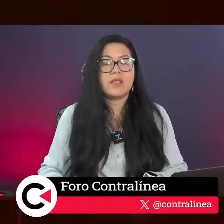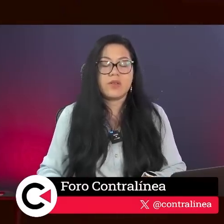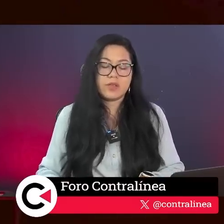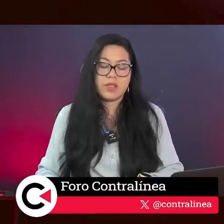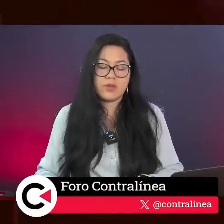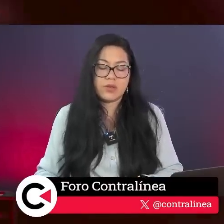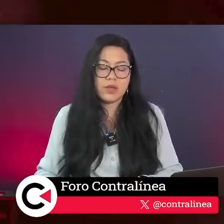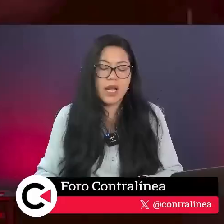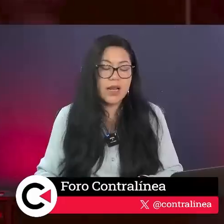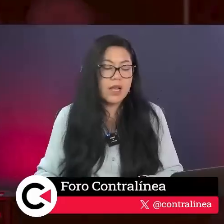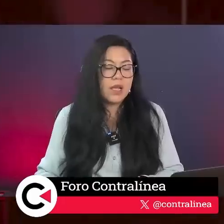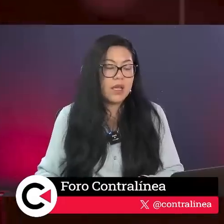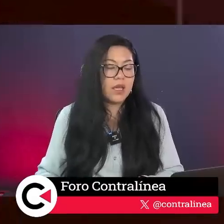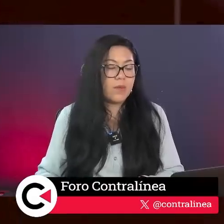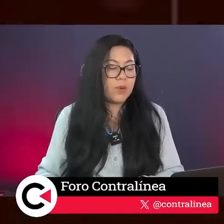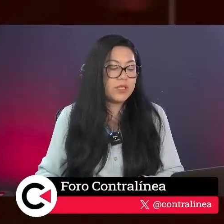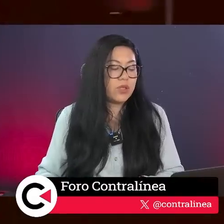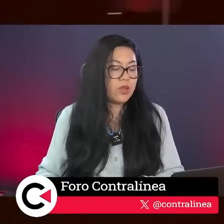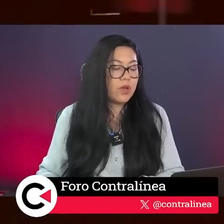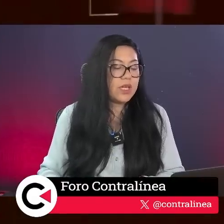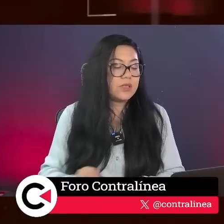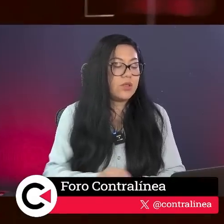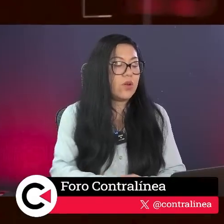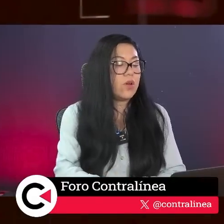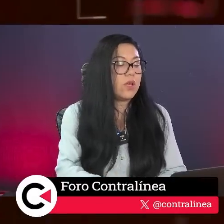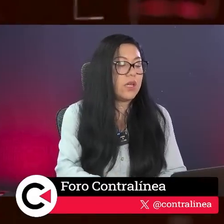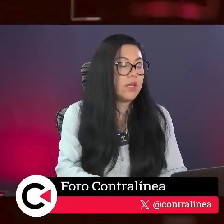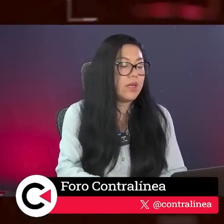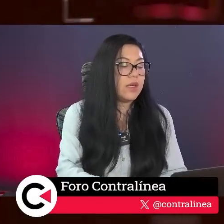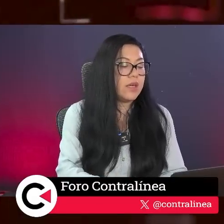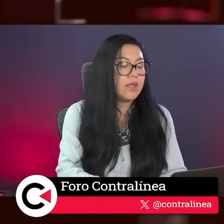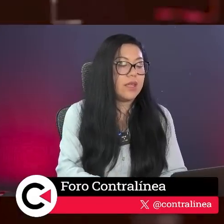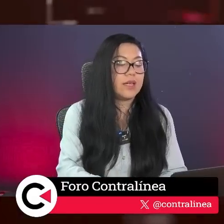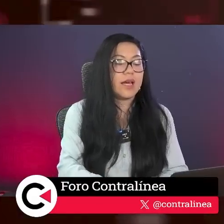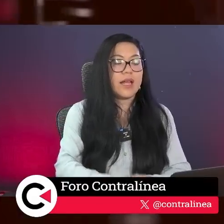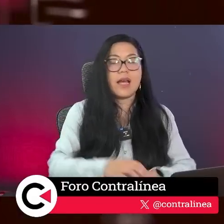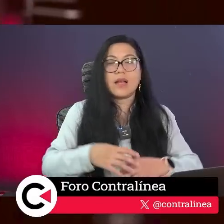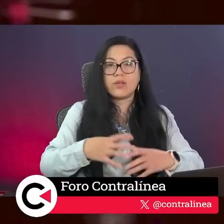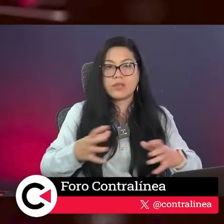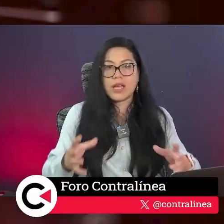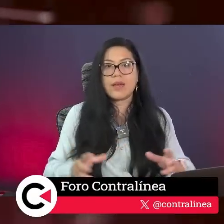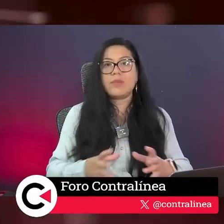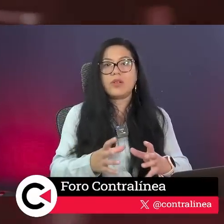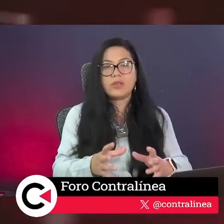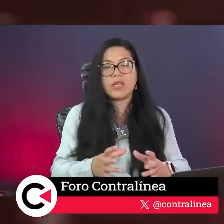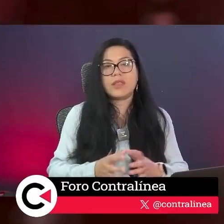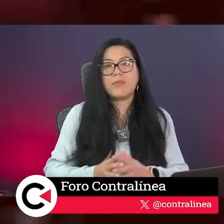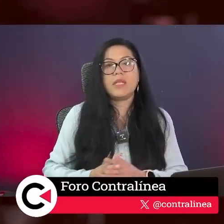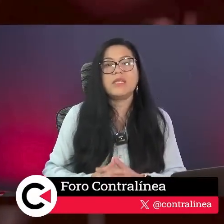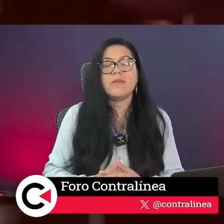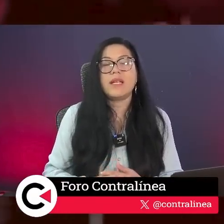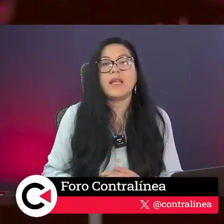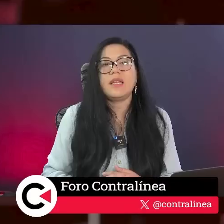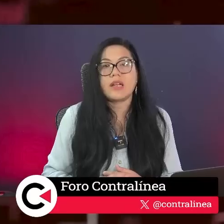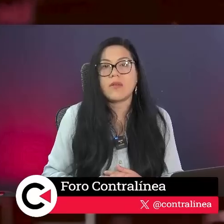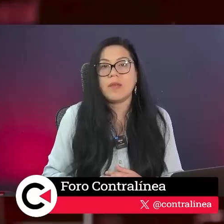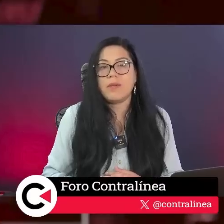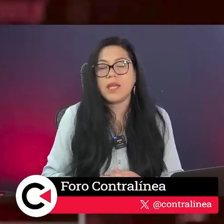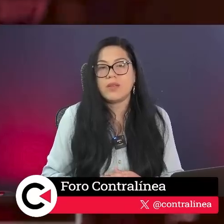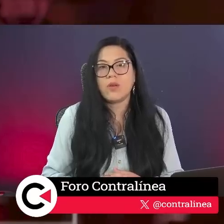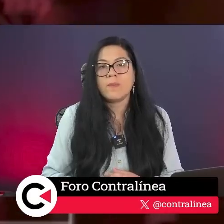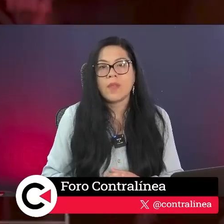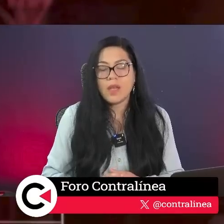el presidente constitucional, pues todo esto de cara a los cambios que también se van a